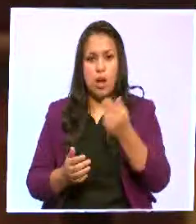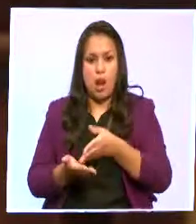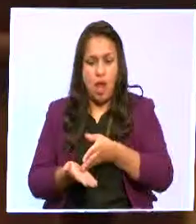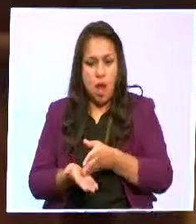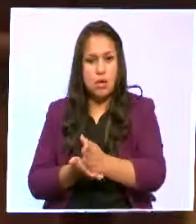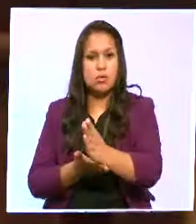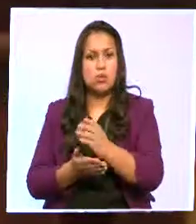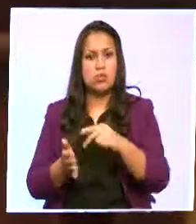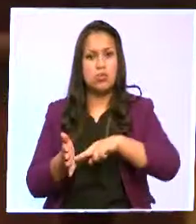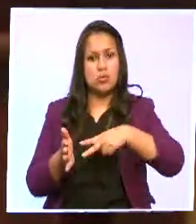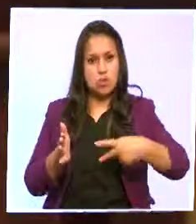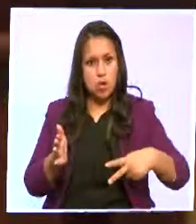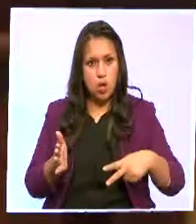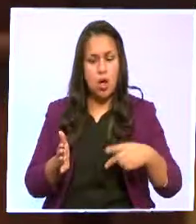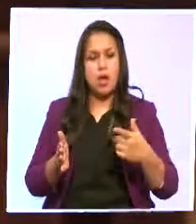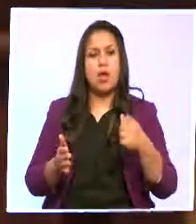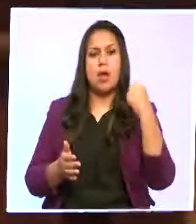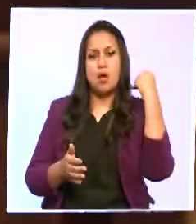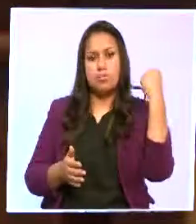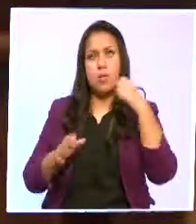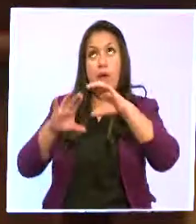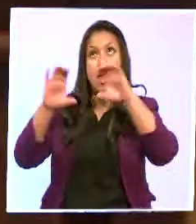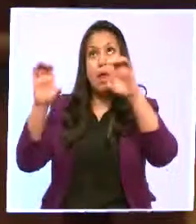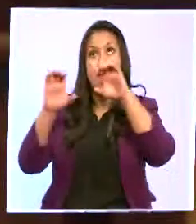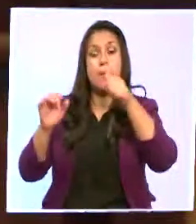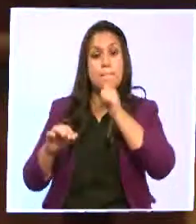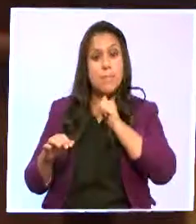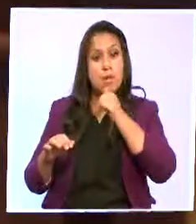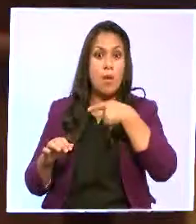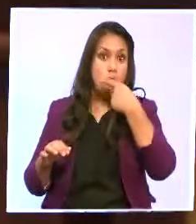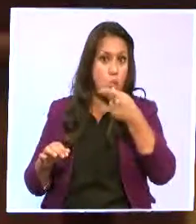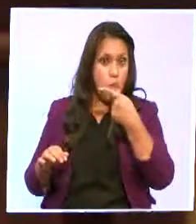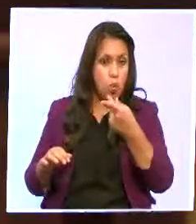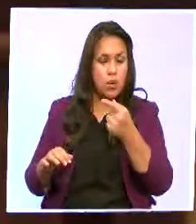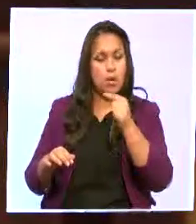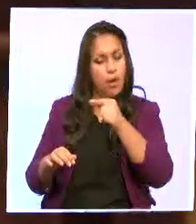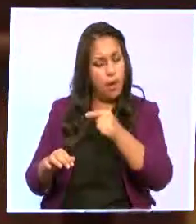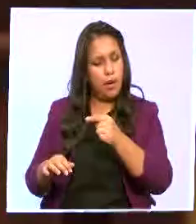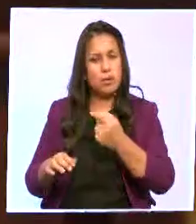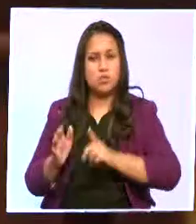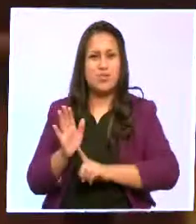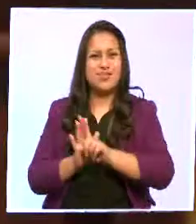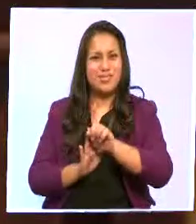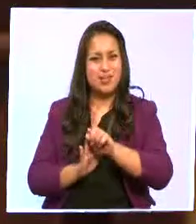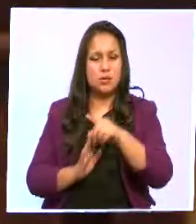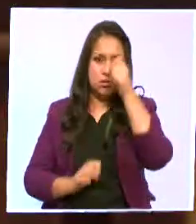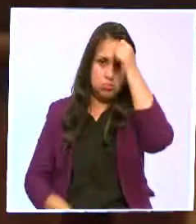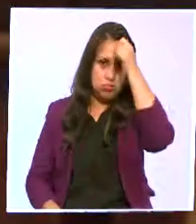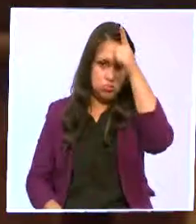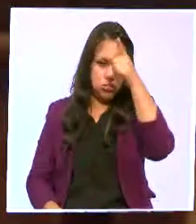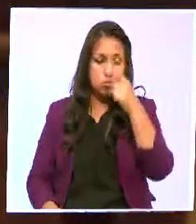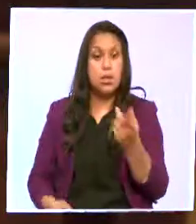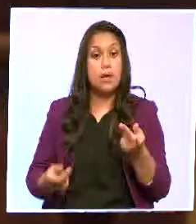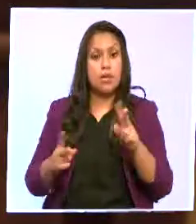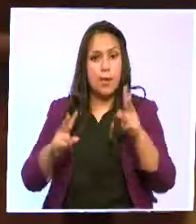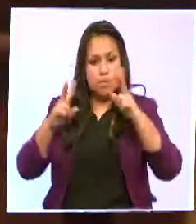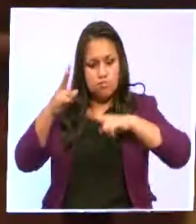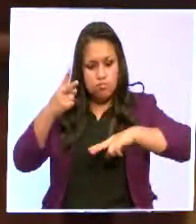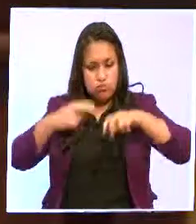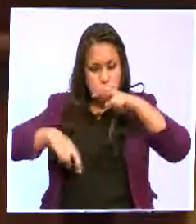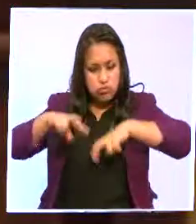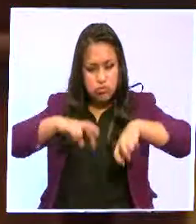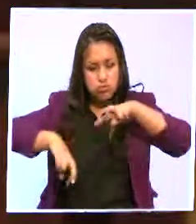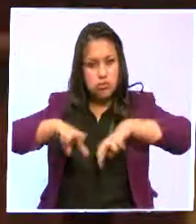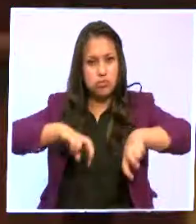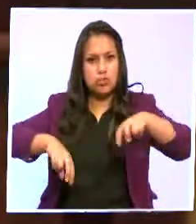de motivación de intervención de la empresa privada también en lo que es el desarrollo del conocimiento y los temas ya de investigación desarrollo